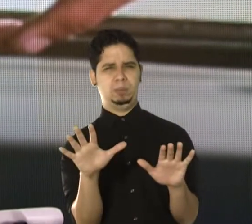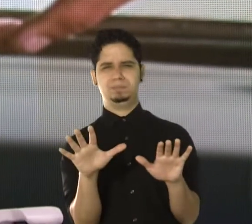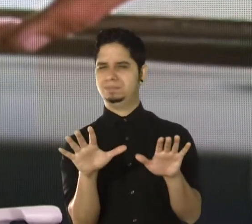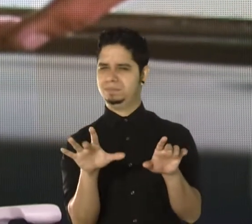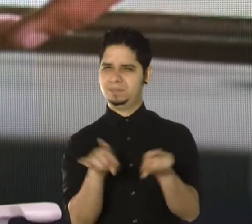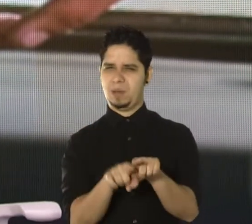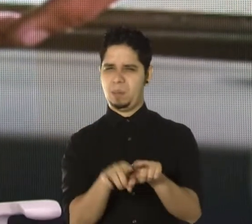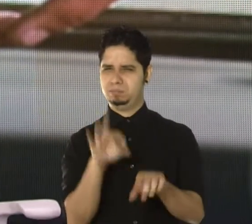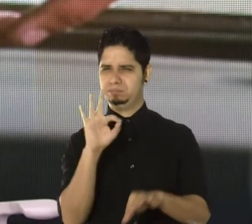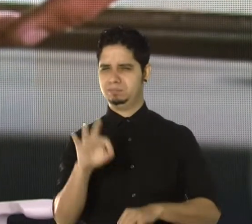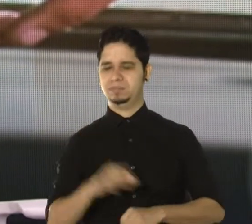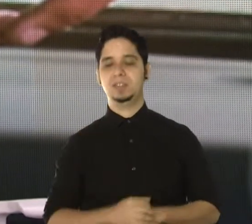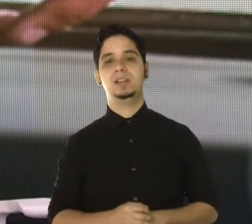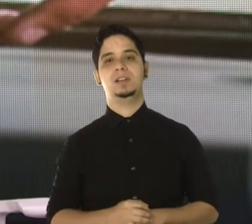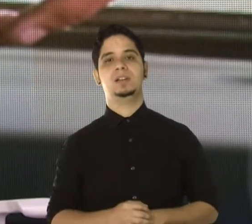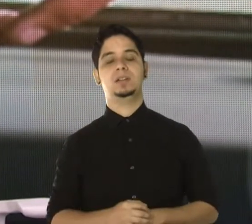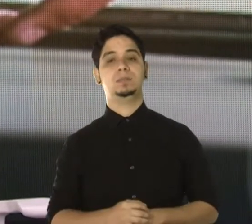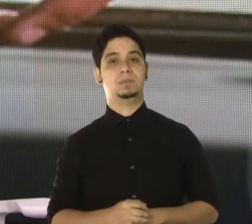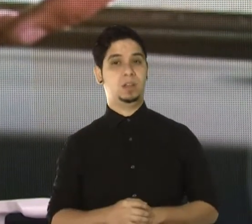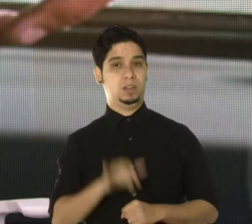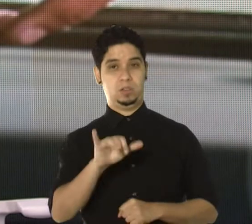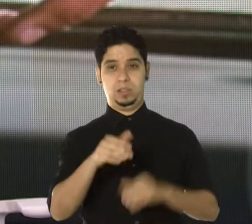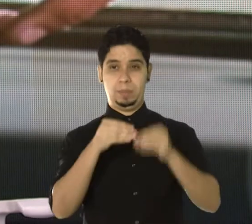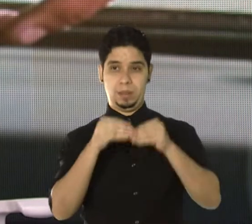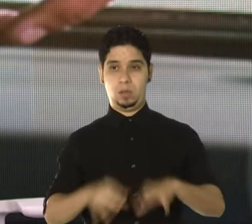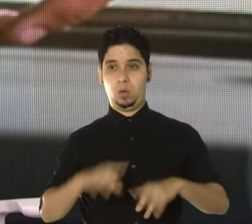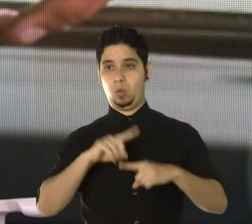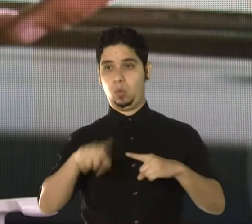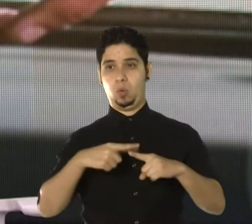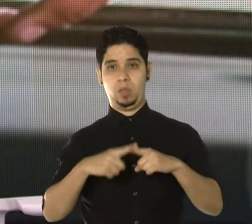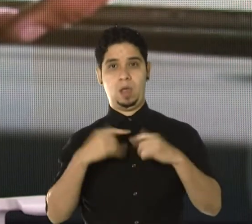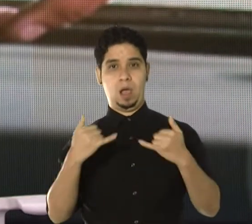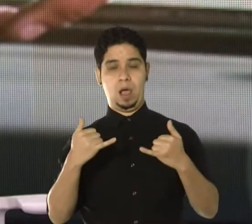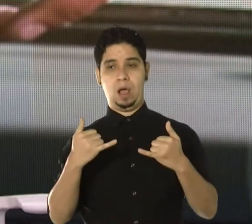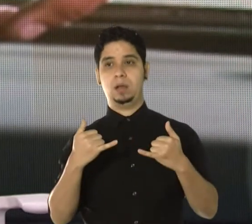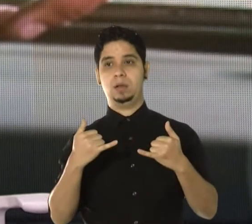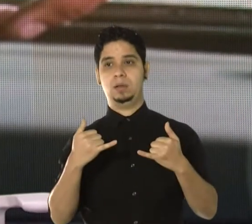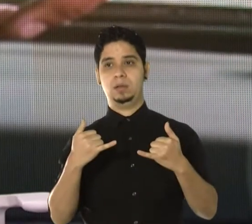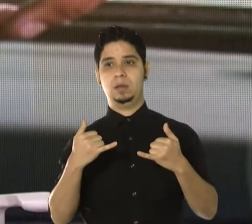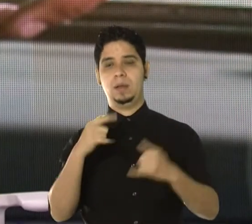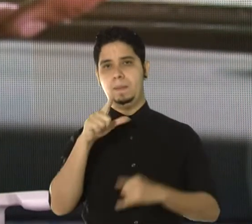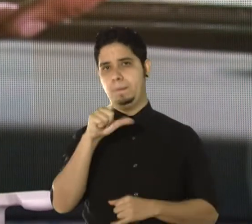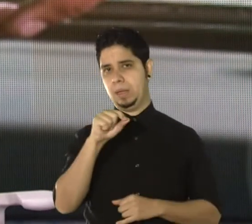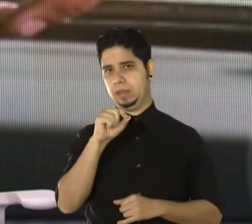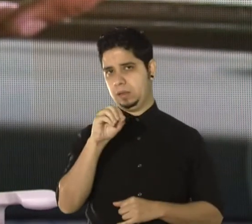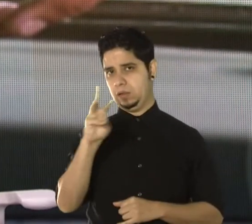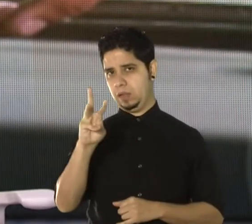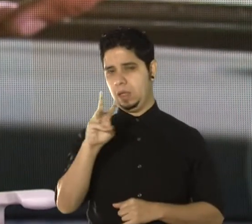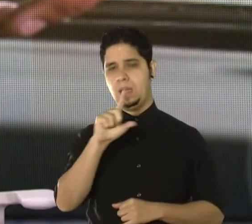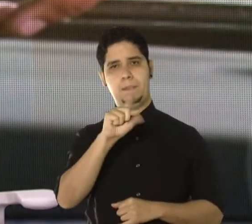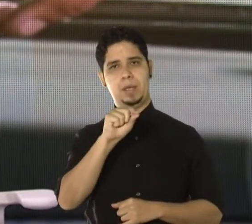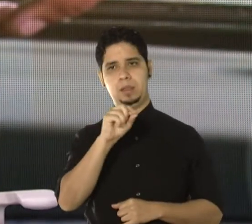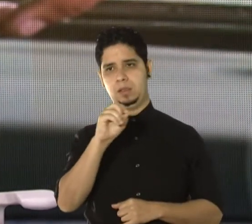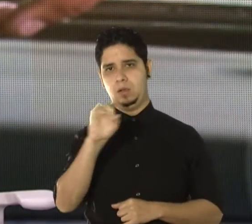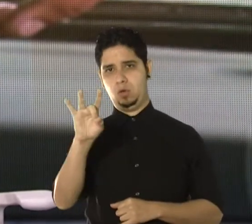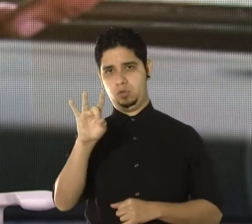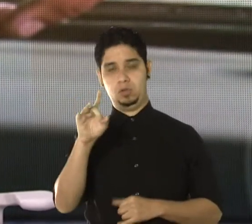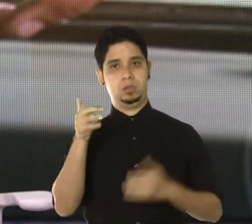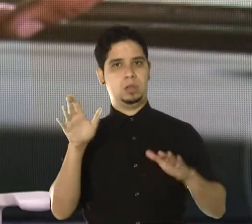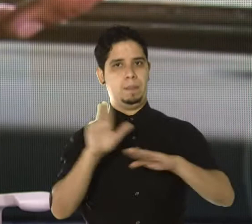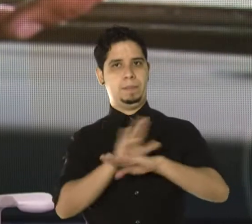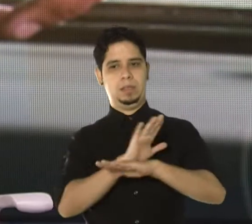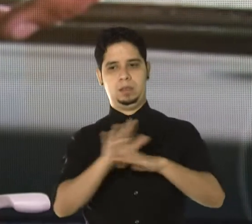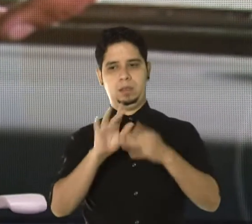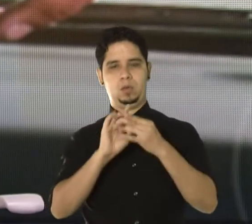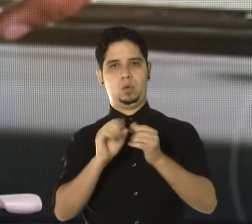bien. Pues eso se perdió porque nosotros cuando vino la de Blackleg en 2006, 2008, pues ya la industria de construcción en verdad cogió un cantazo